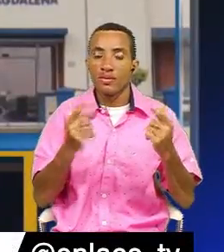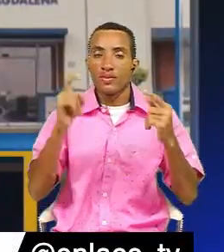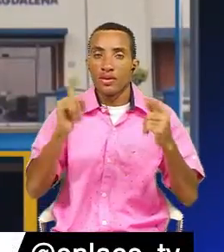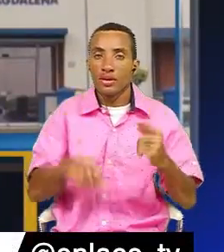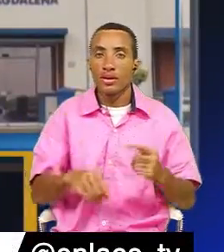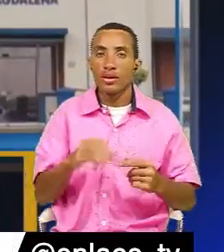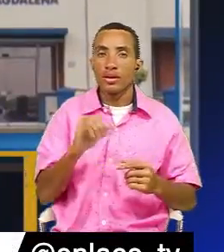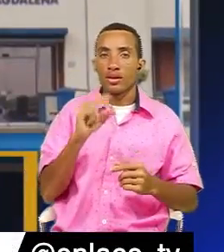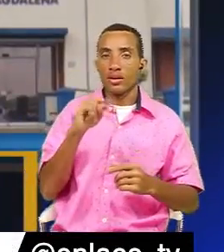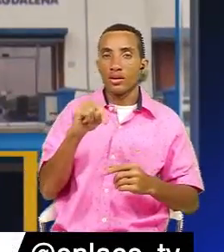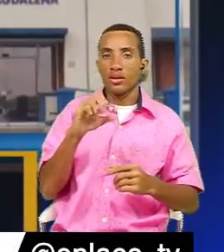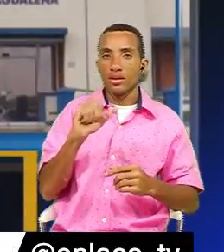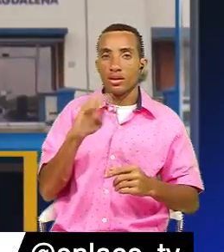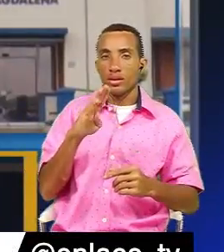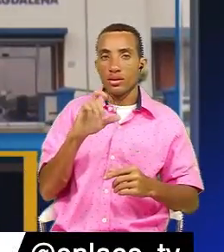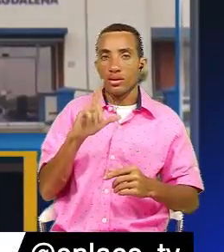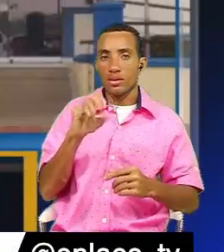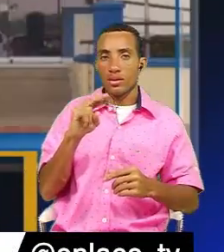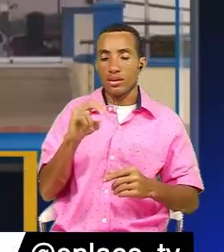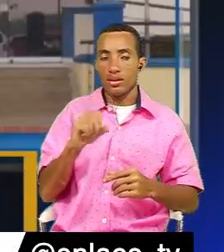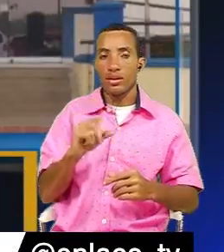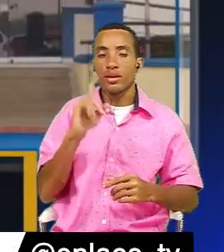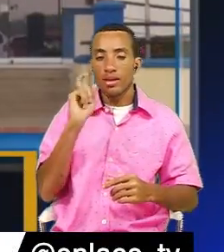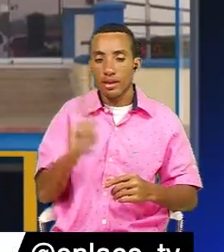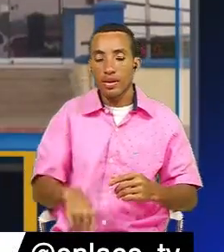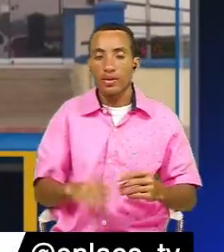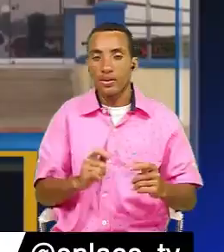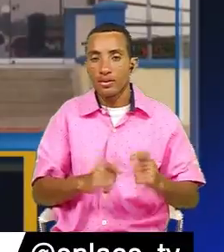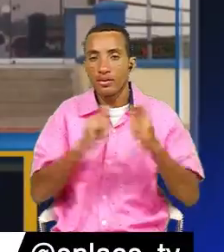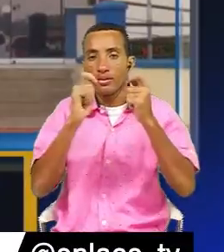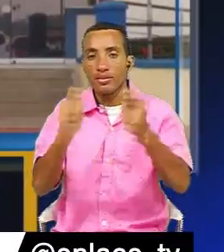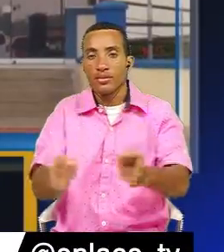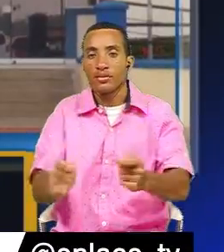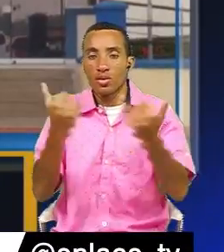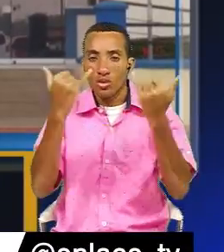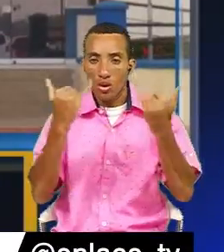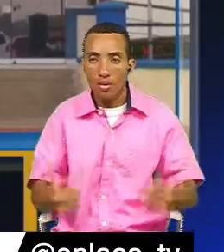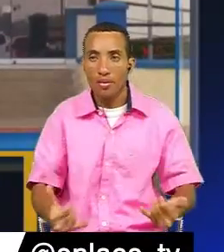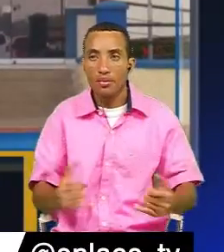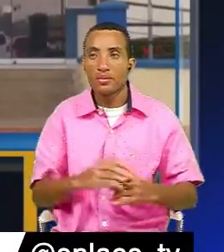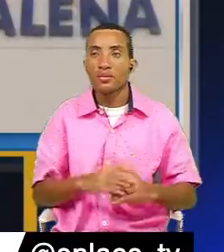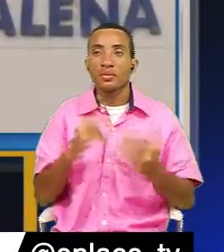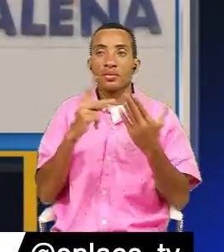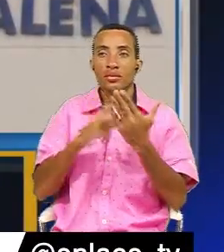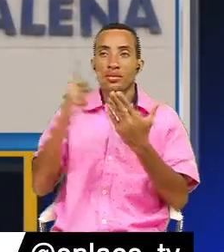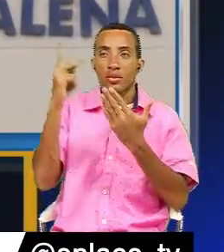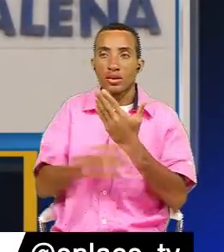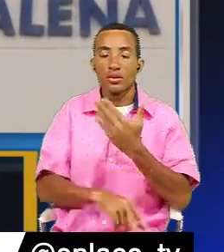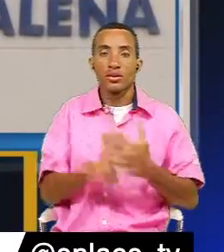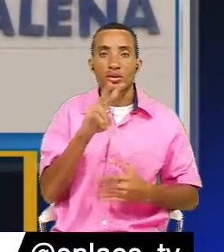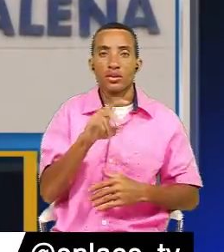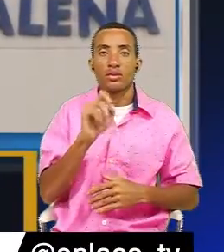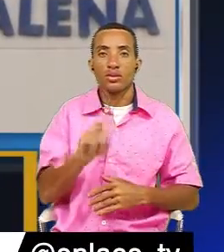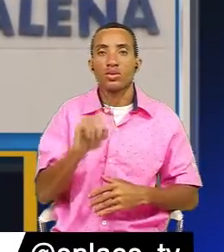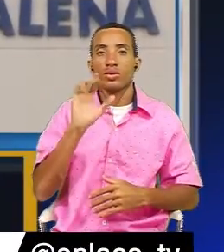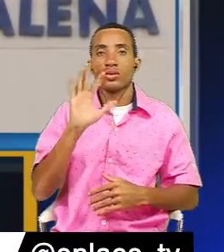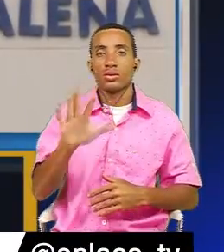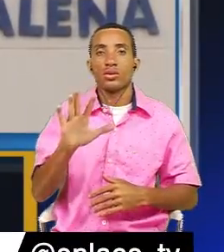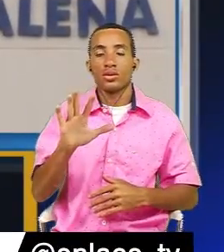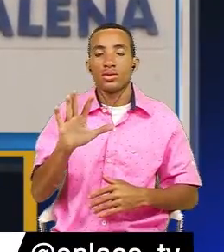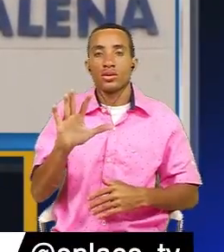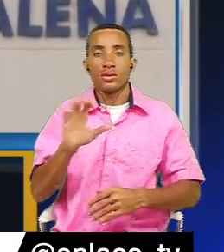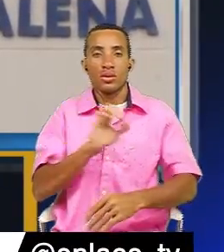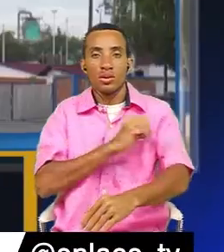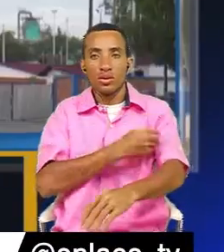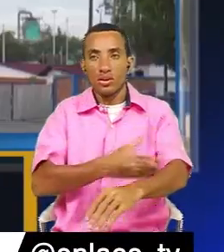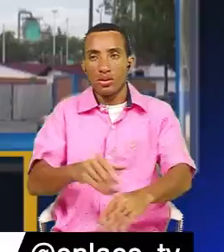debía haber entregado a la empresa en el día de hoy, para que ese proyecto de 2.5 billones de pesos